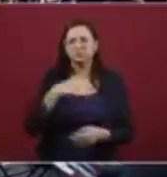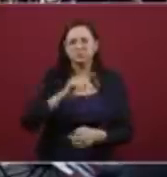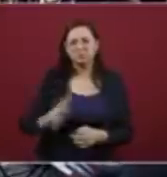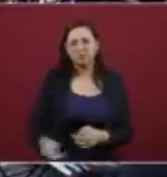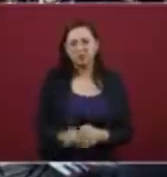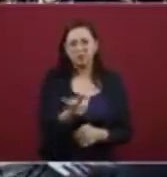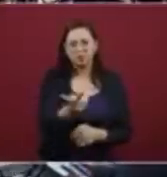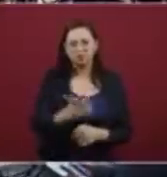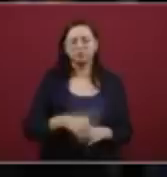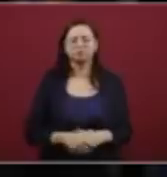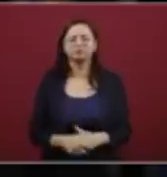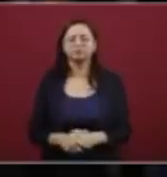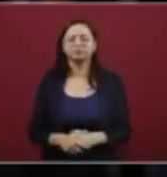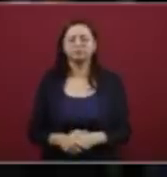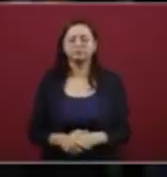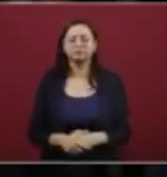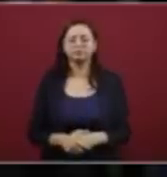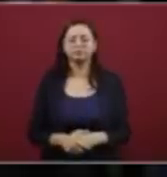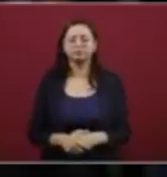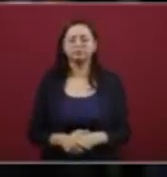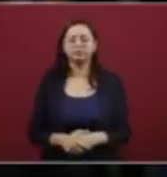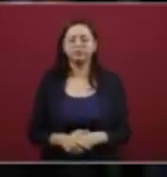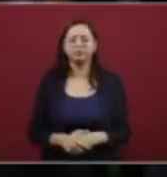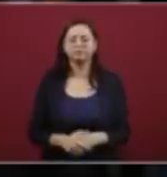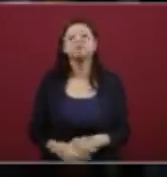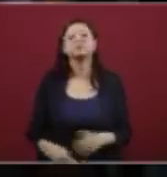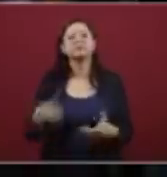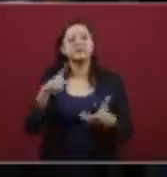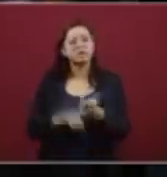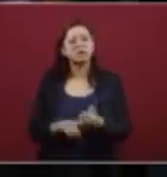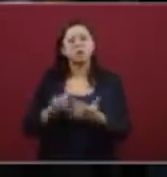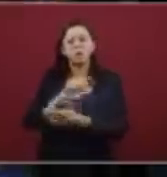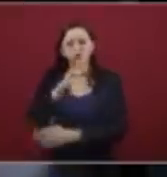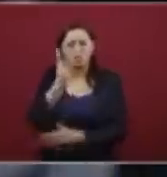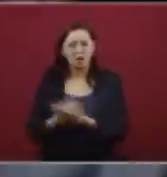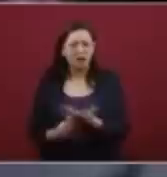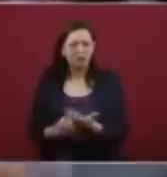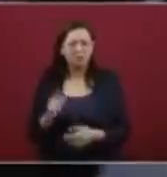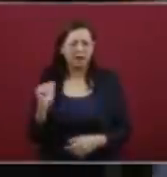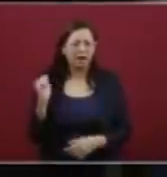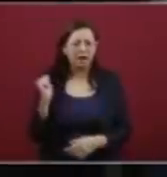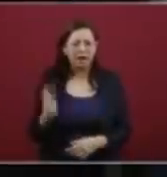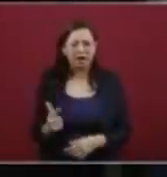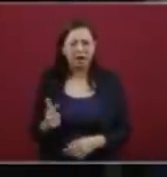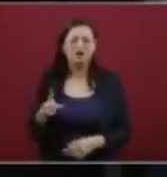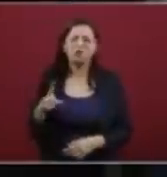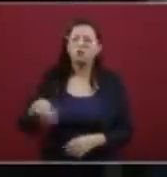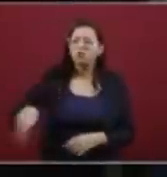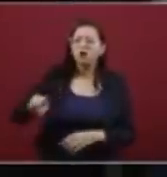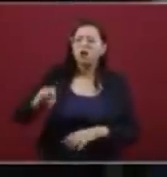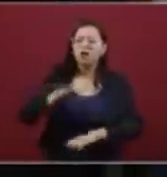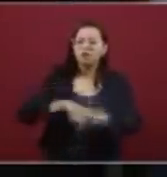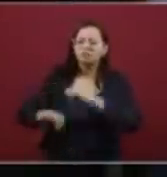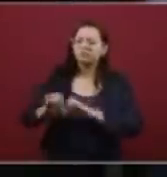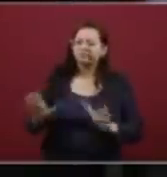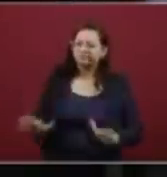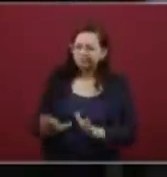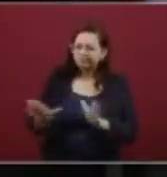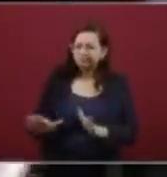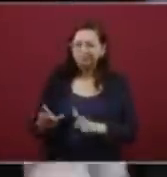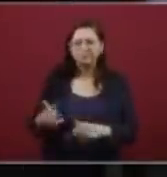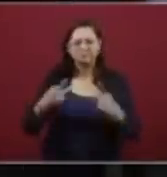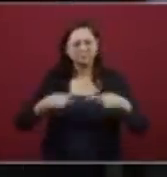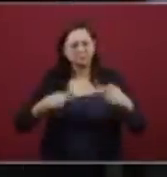siguiente: ¿existe algún proyecto de programa para incentivar a las empresas a incluir a las